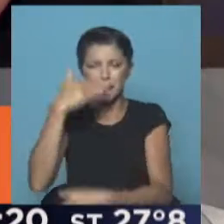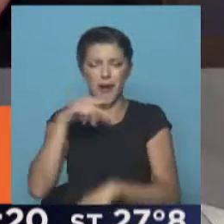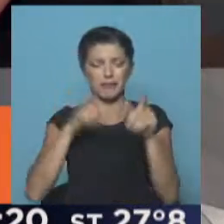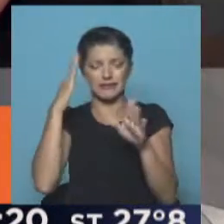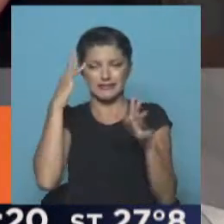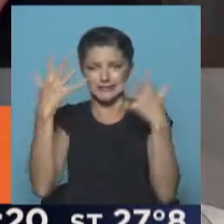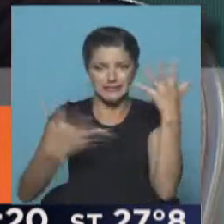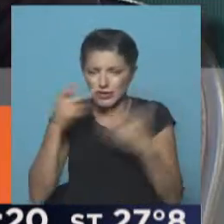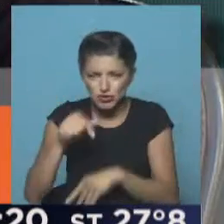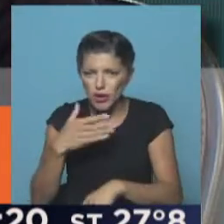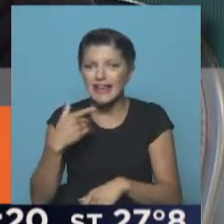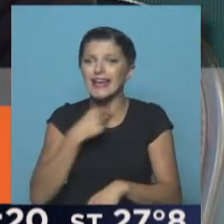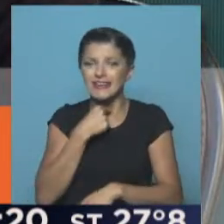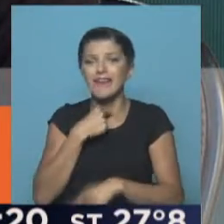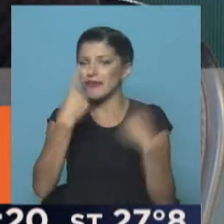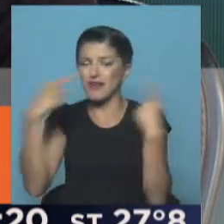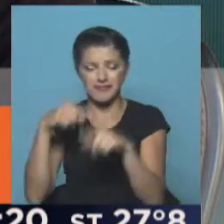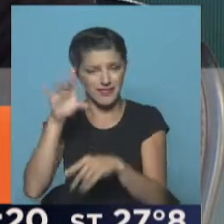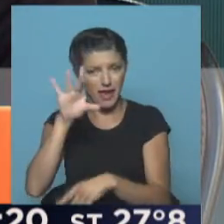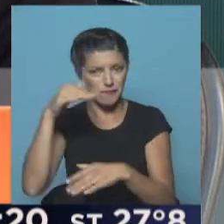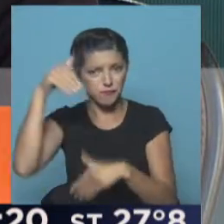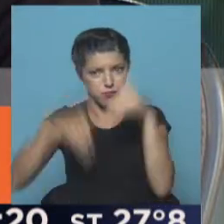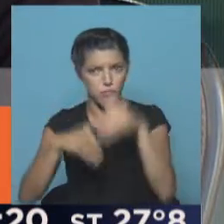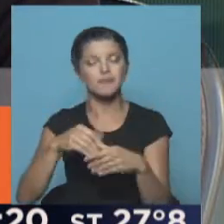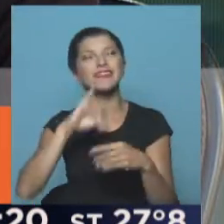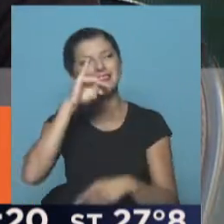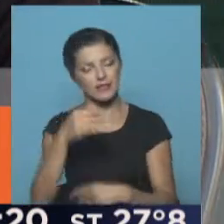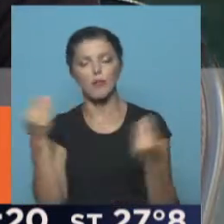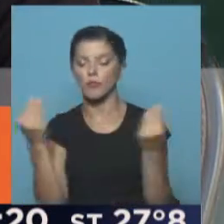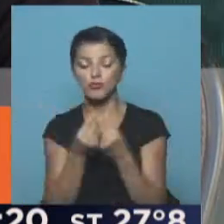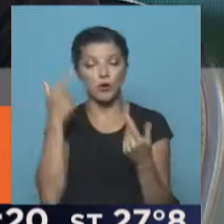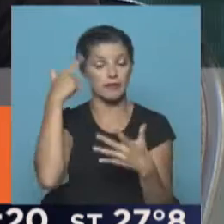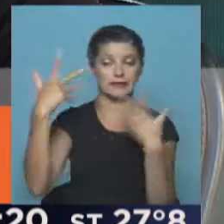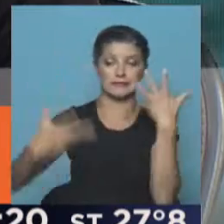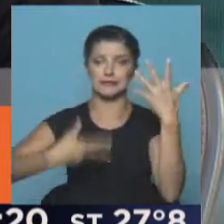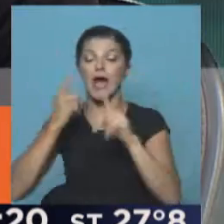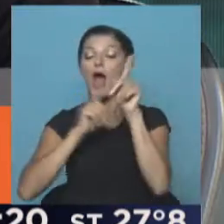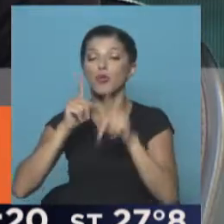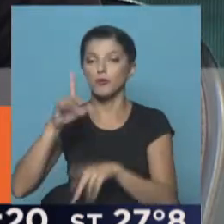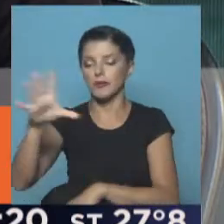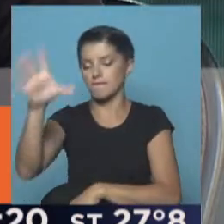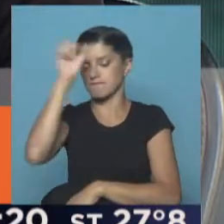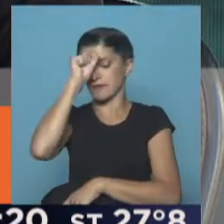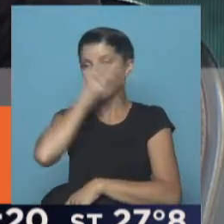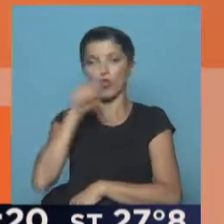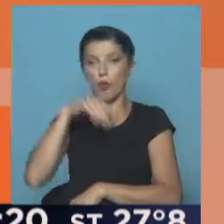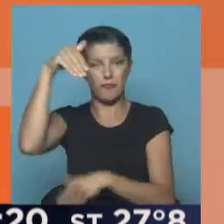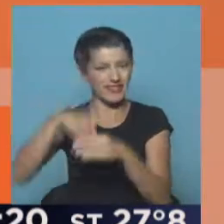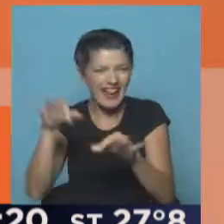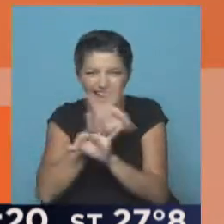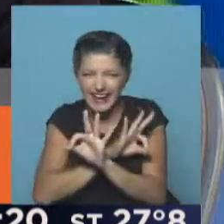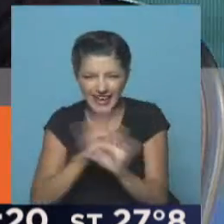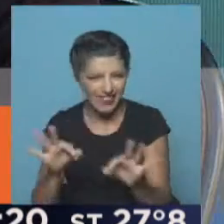yo quería votar. ¿Es así? Pasó que hubo gente que se agarró la cabeza, pasó que hubo gente que se arrepintió de no haber ido a votar. Claro.